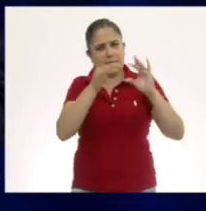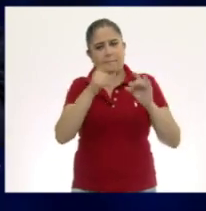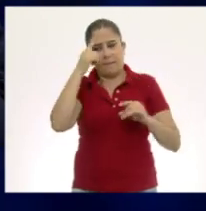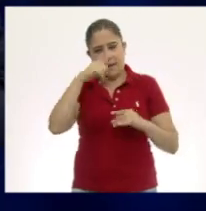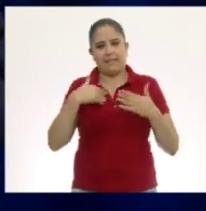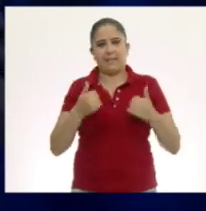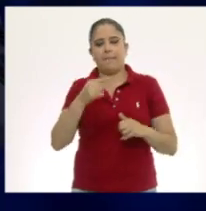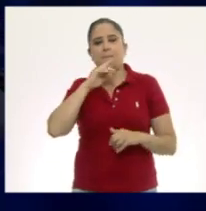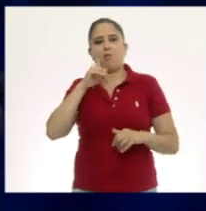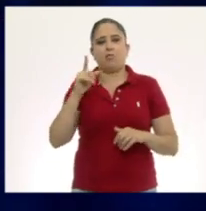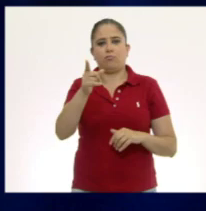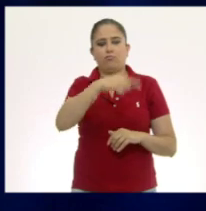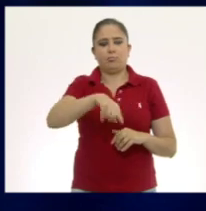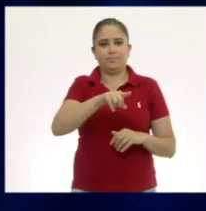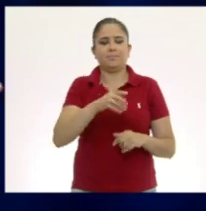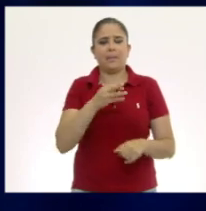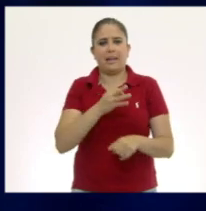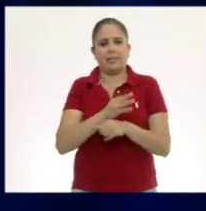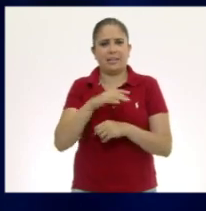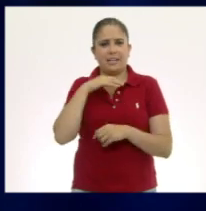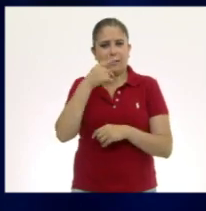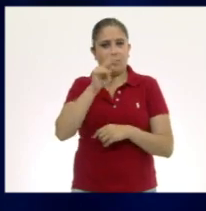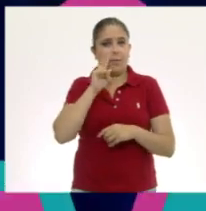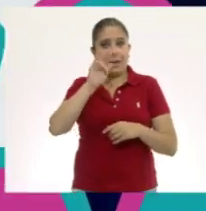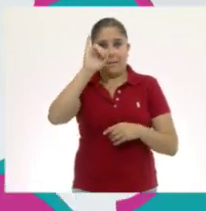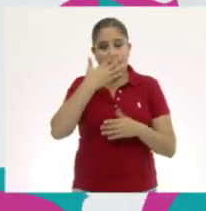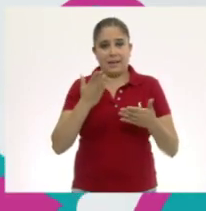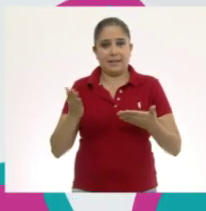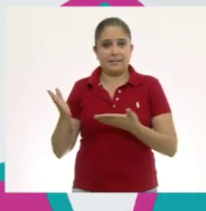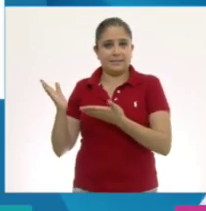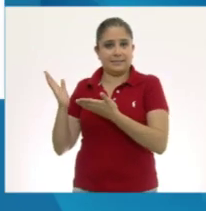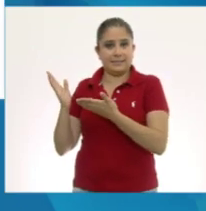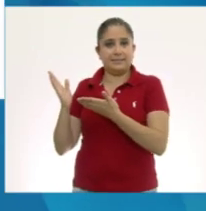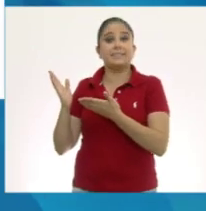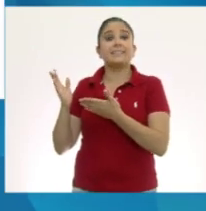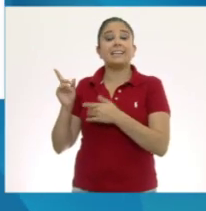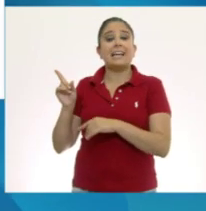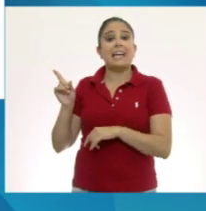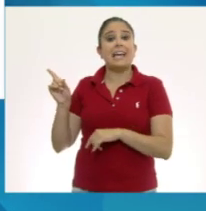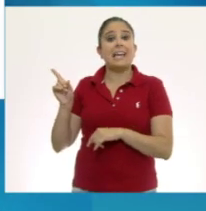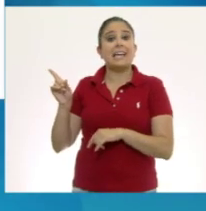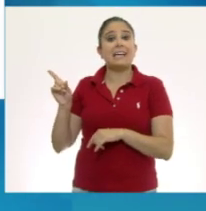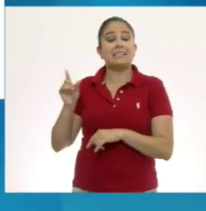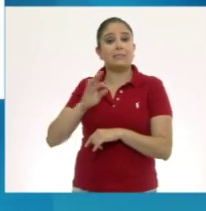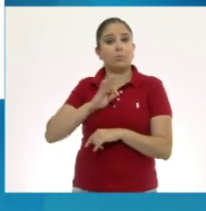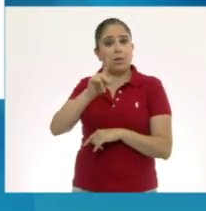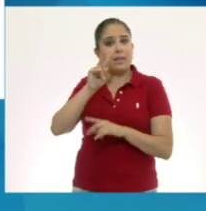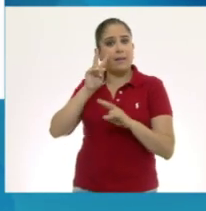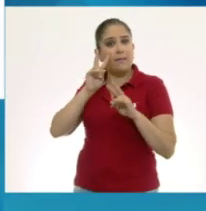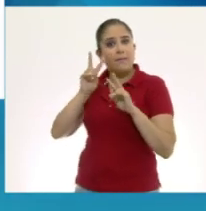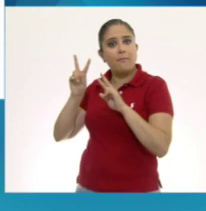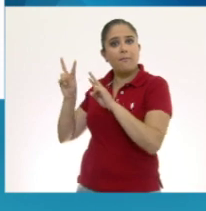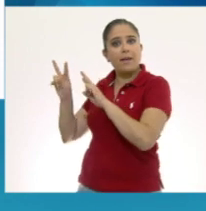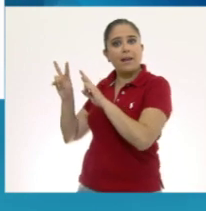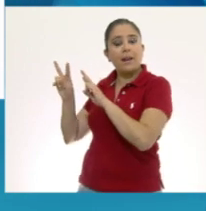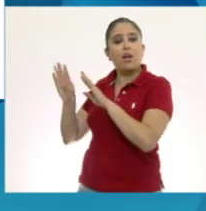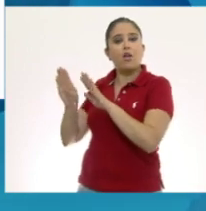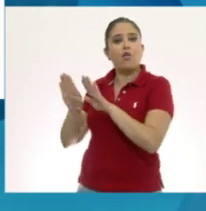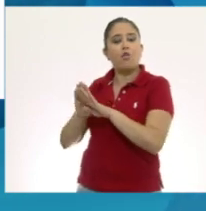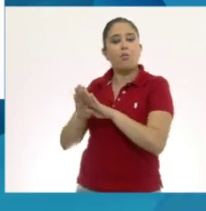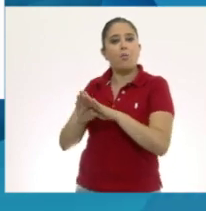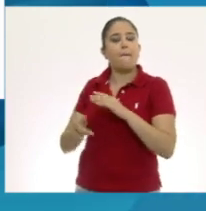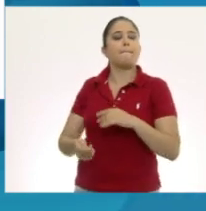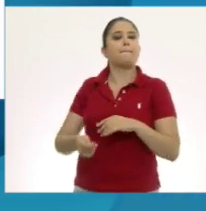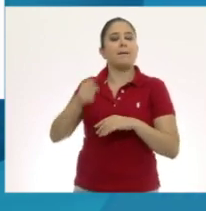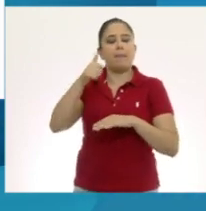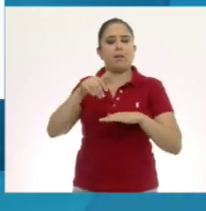casa. Para eso quisiera que viéramos esta imagen. Y ahí podemos observar el primer movimiento que vamos